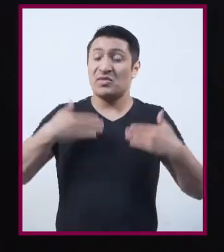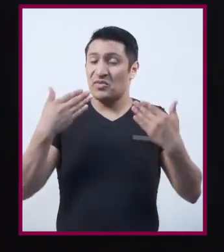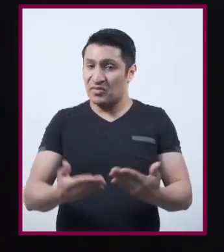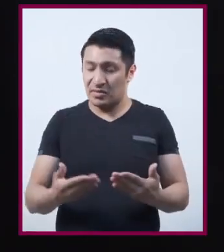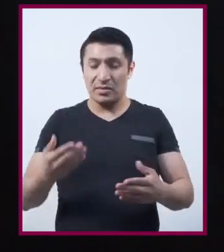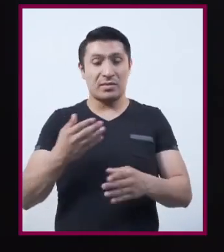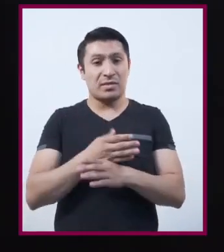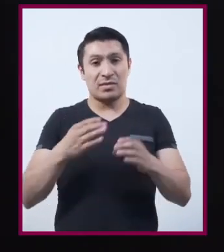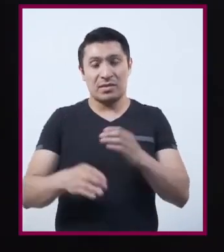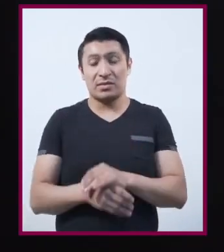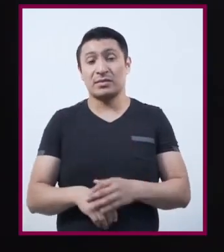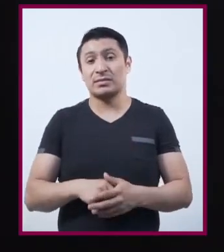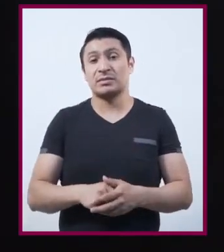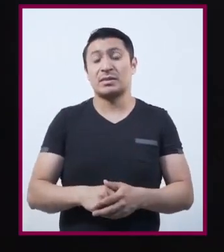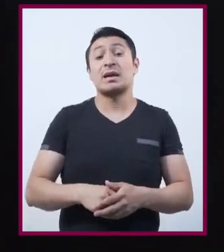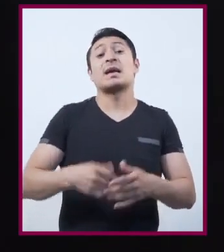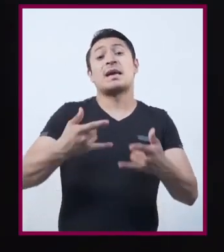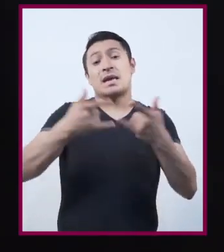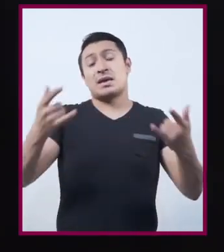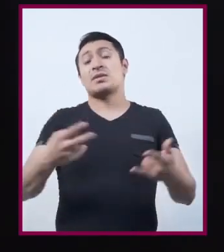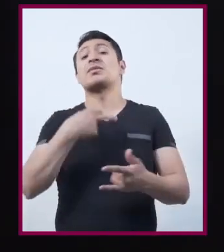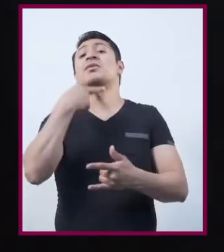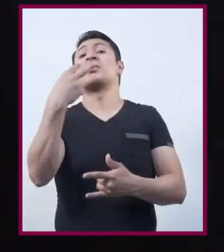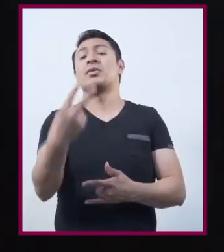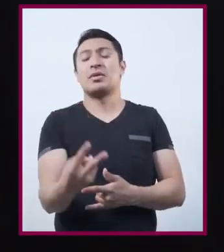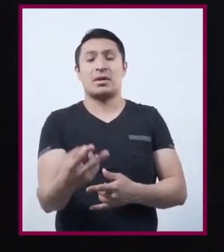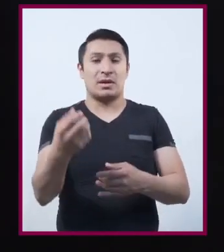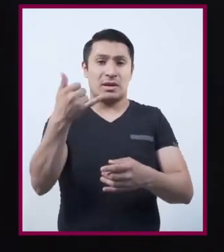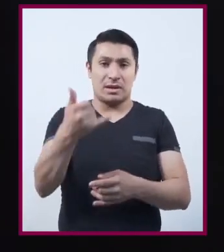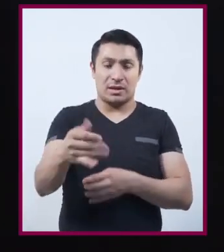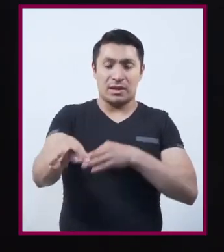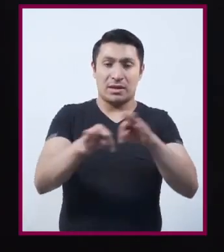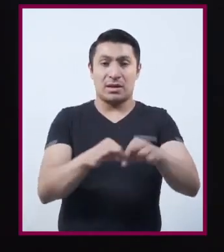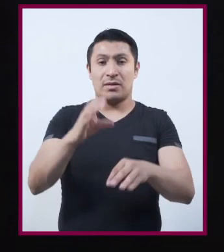hechos, tarea en la cual tanto la historia oral como